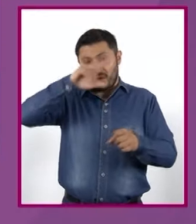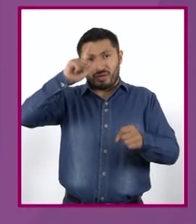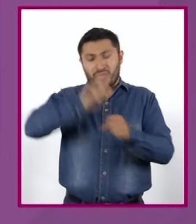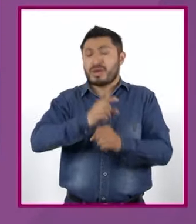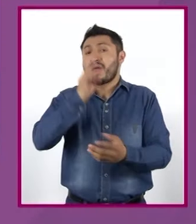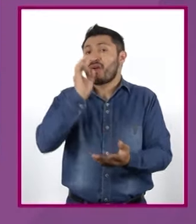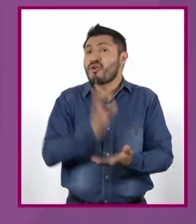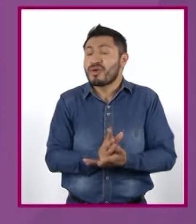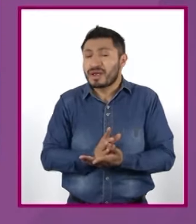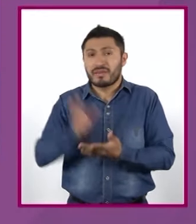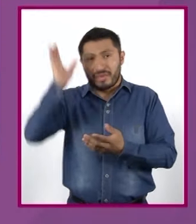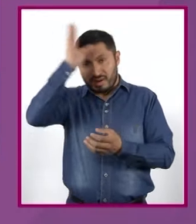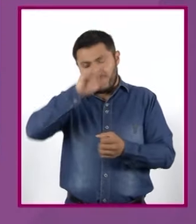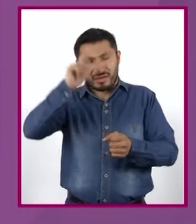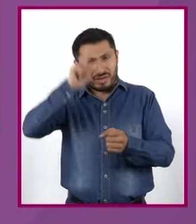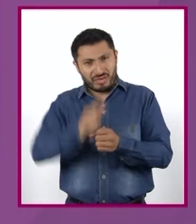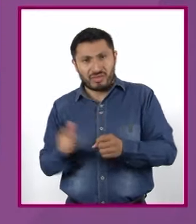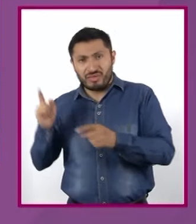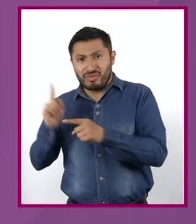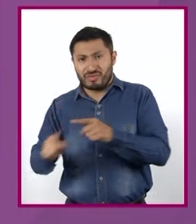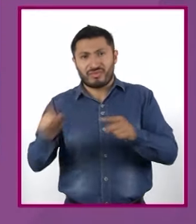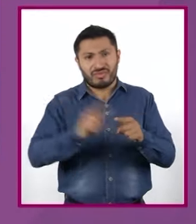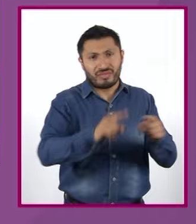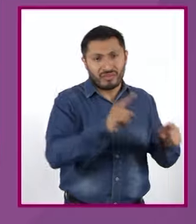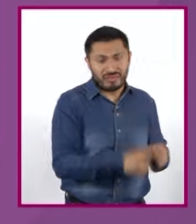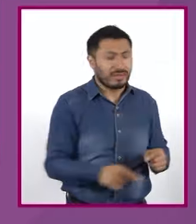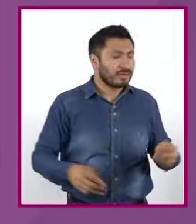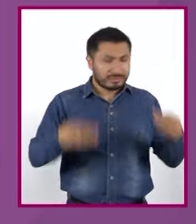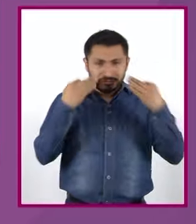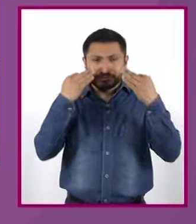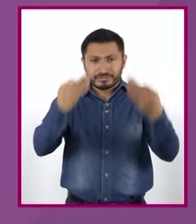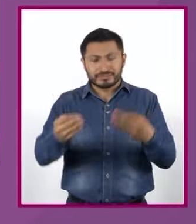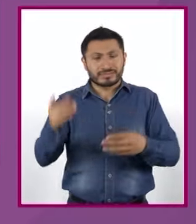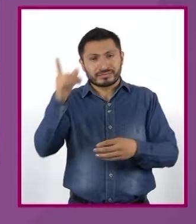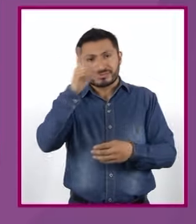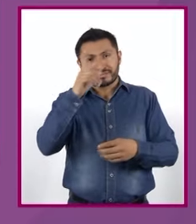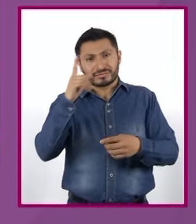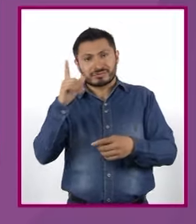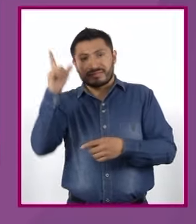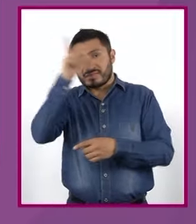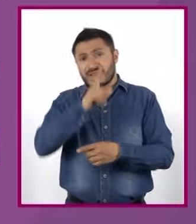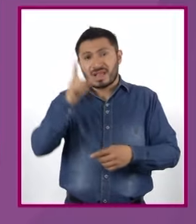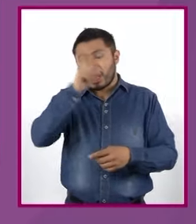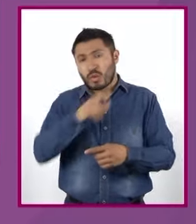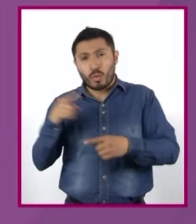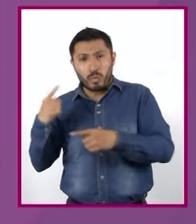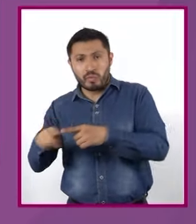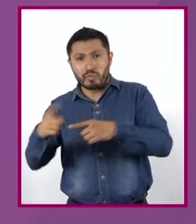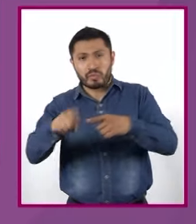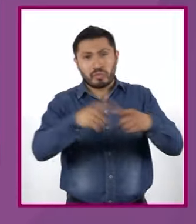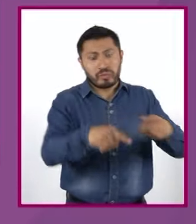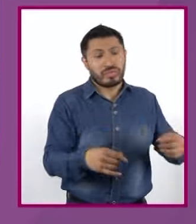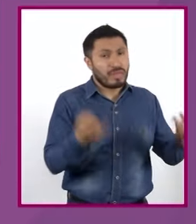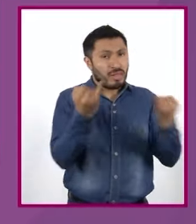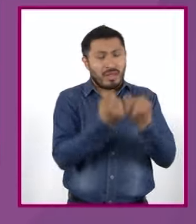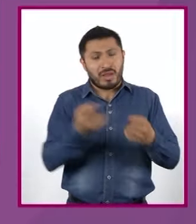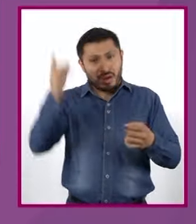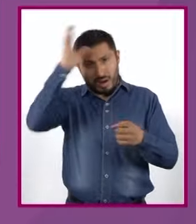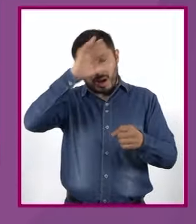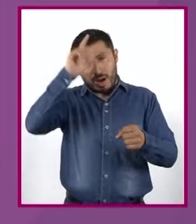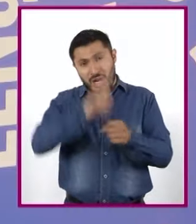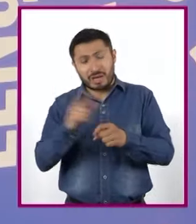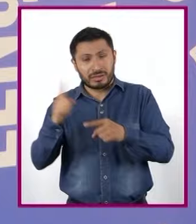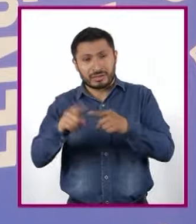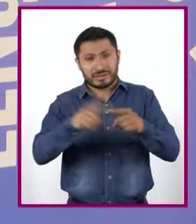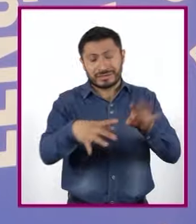distintas. Nos damos cuenta que la diversidad lingüística y la diversidad cultural son aspectos